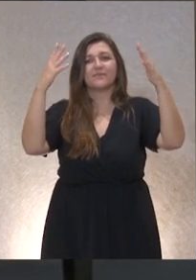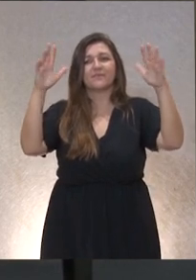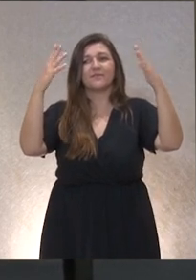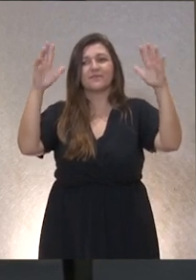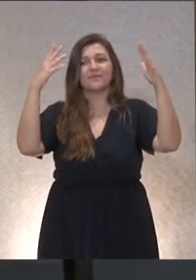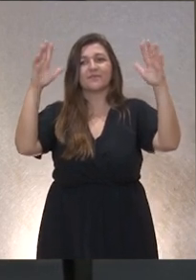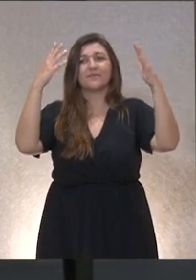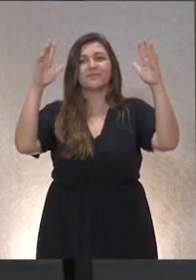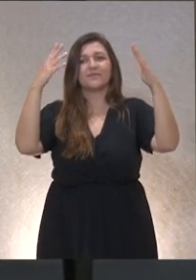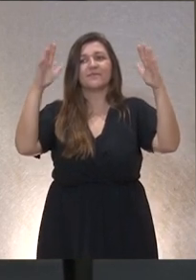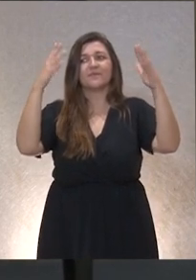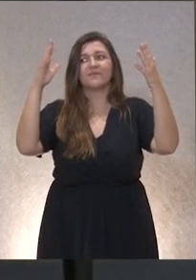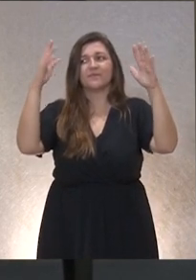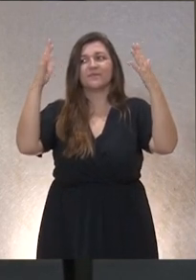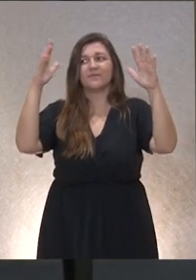Permíteme